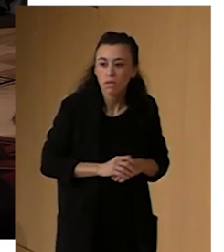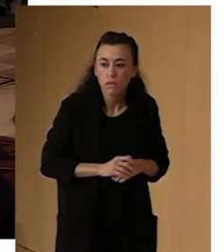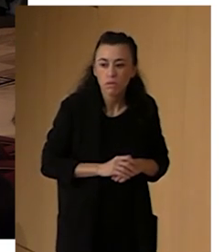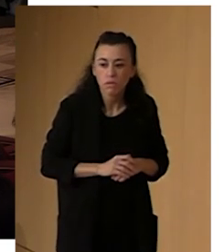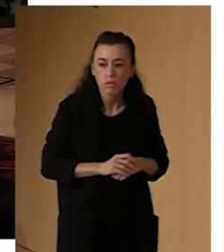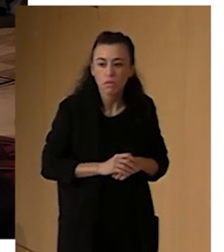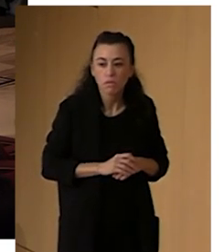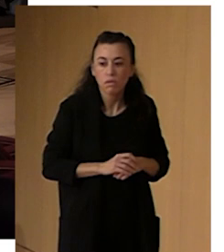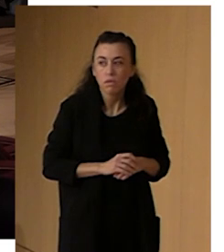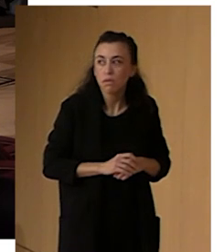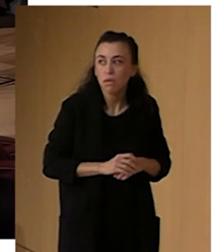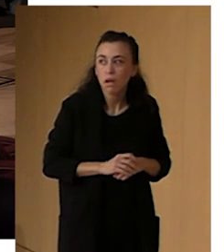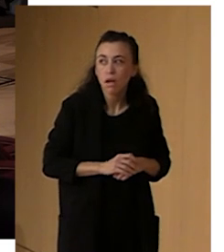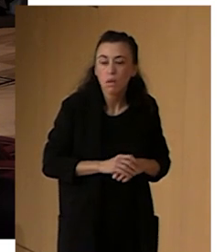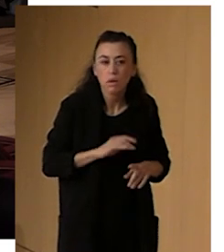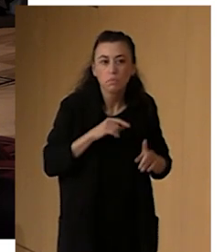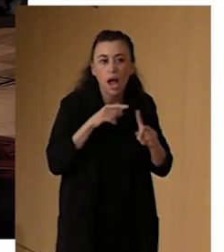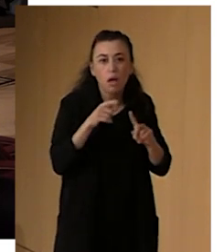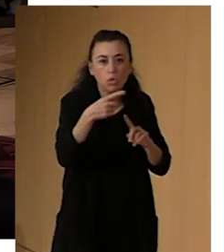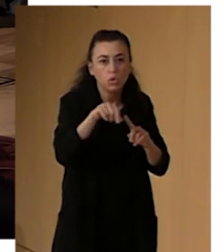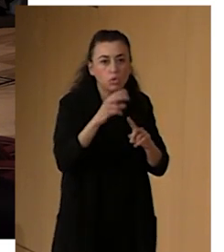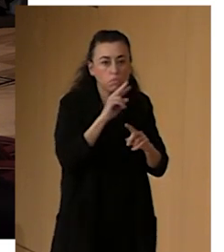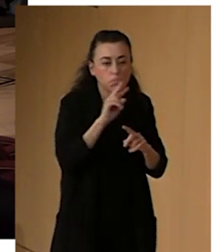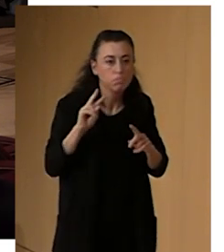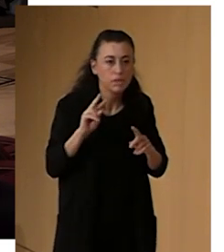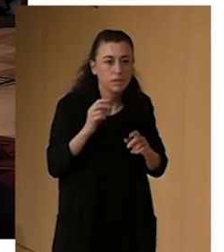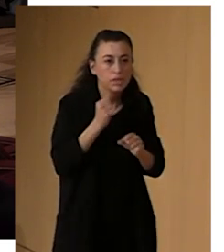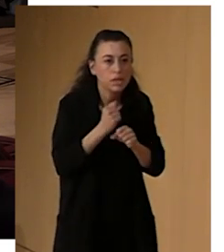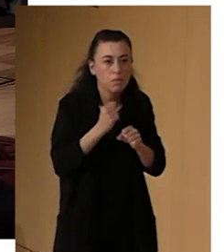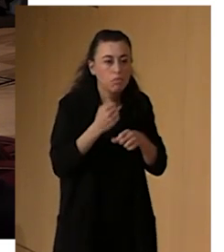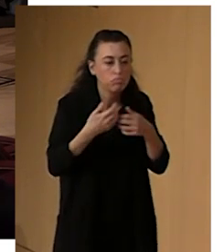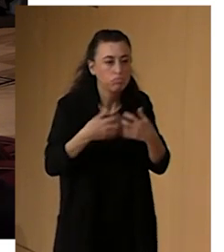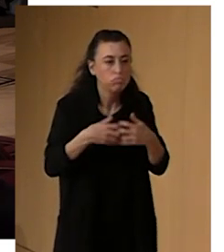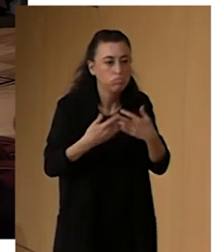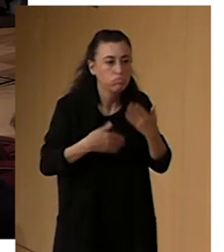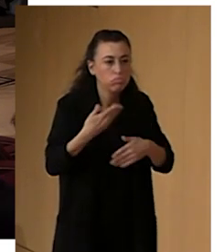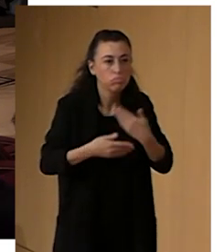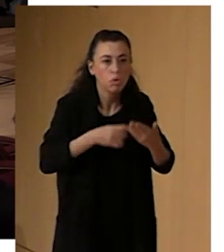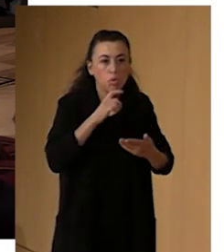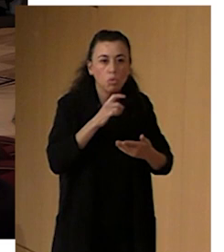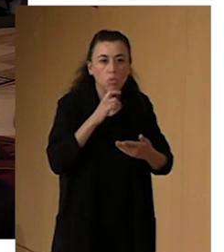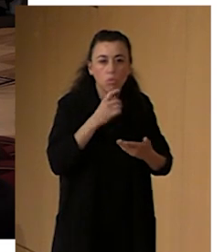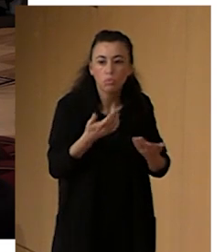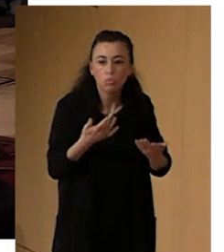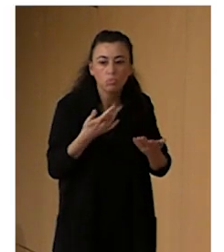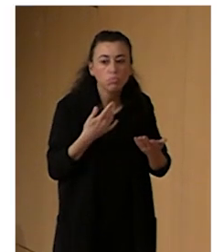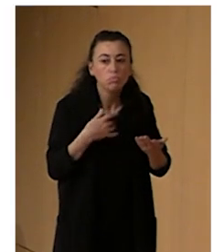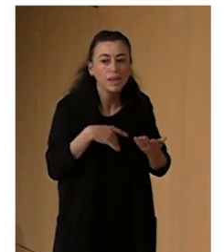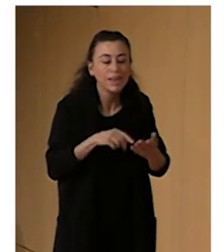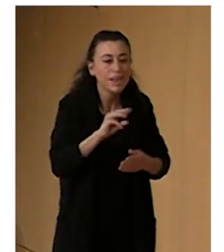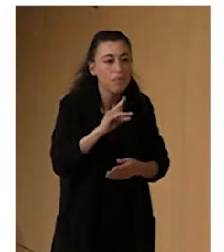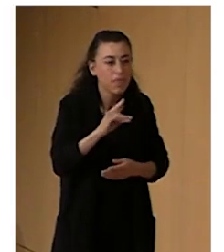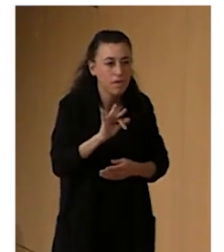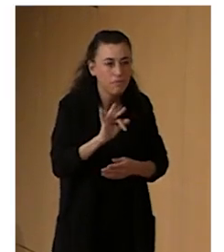PDF para que veáis cómo cómo hicieron el trabajo entonces en el en el PDF